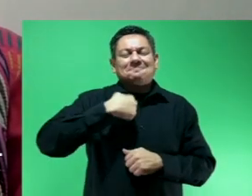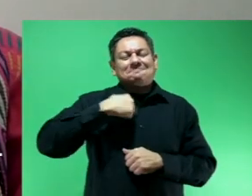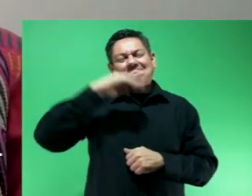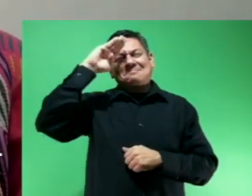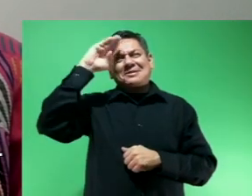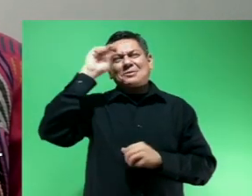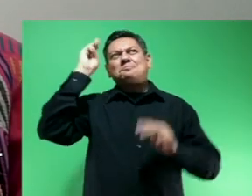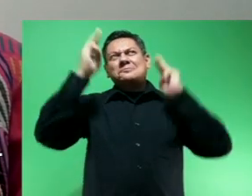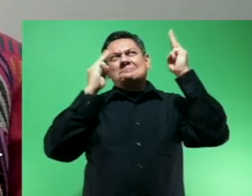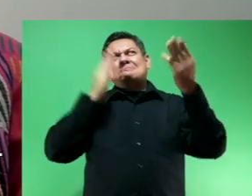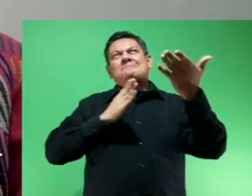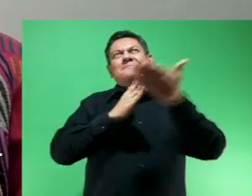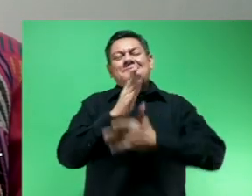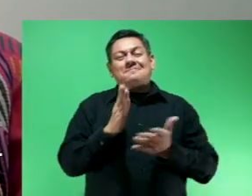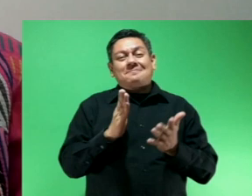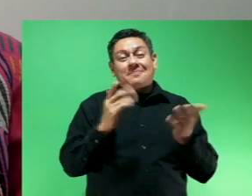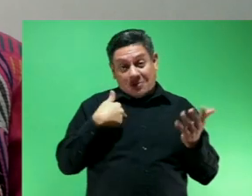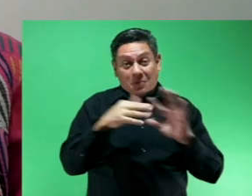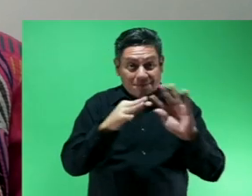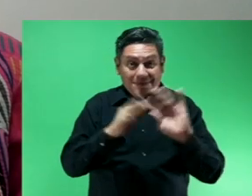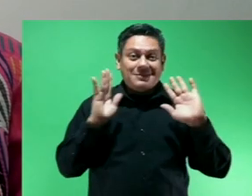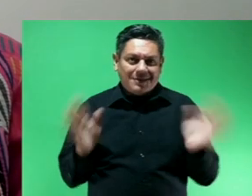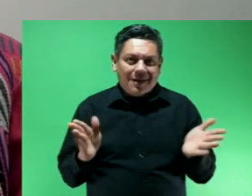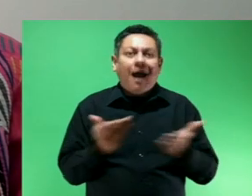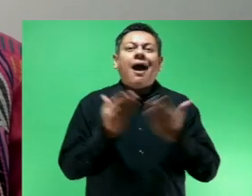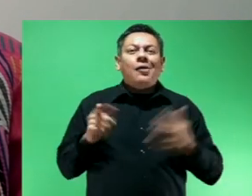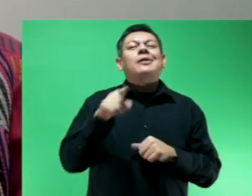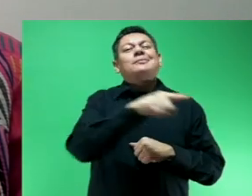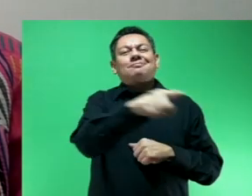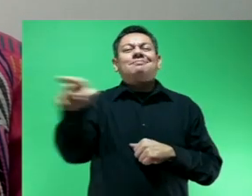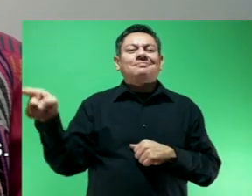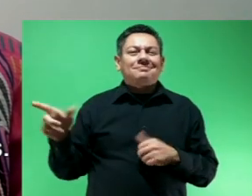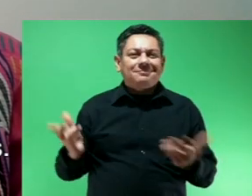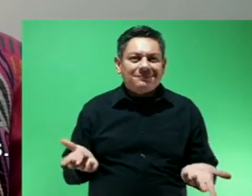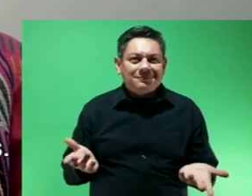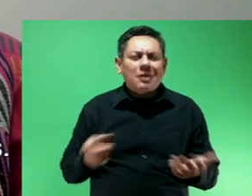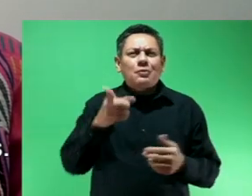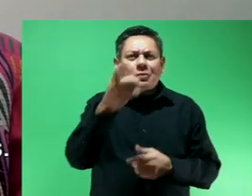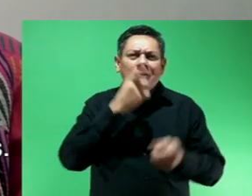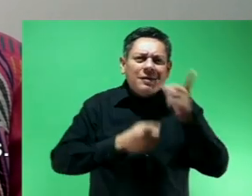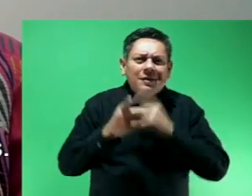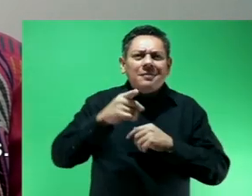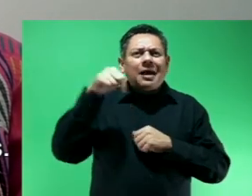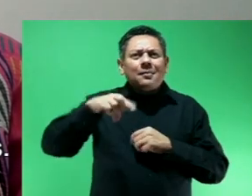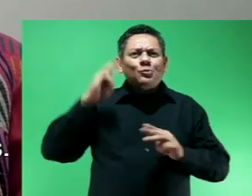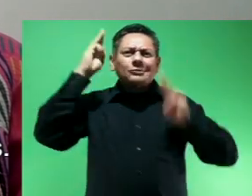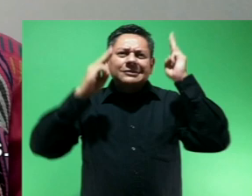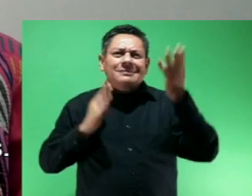lo dije en voz alta pero espero que se cumpla ahora es tu turno manifestar tu